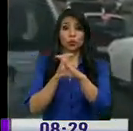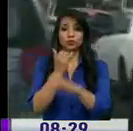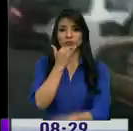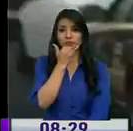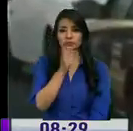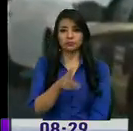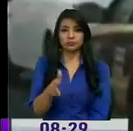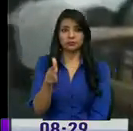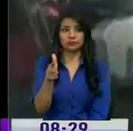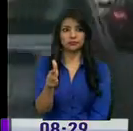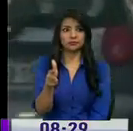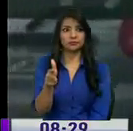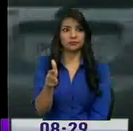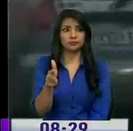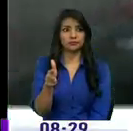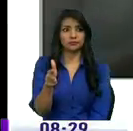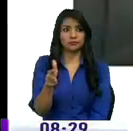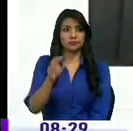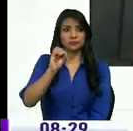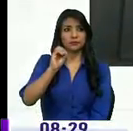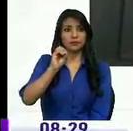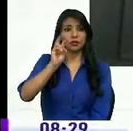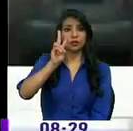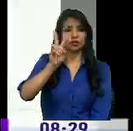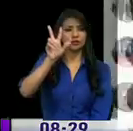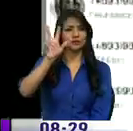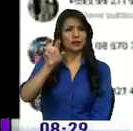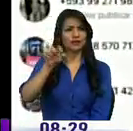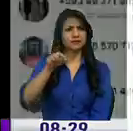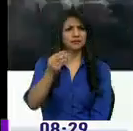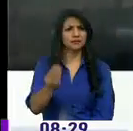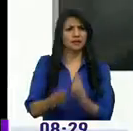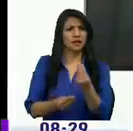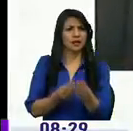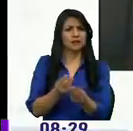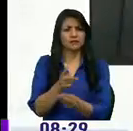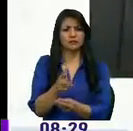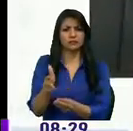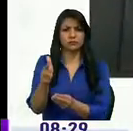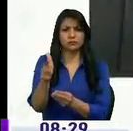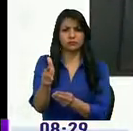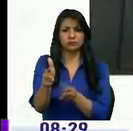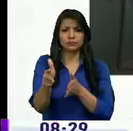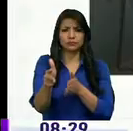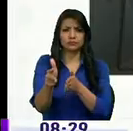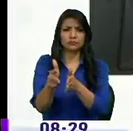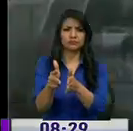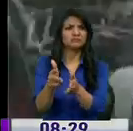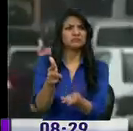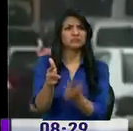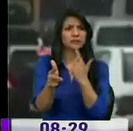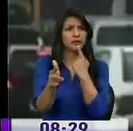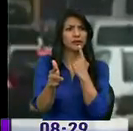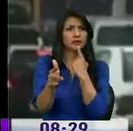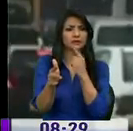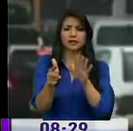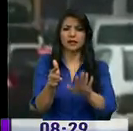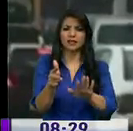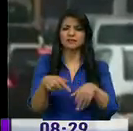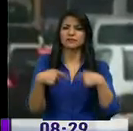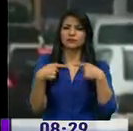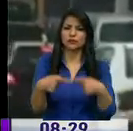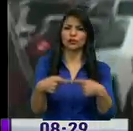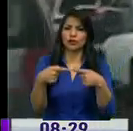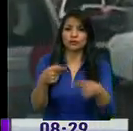ubicado. Miren, el 0213 no sé qué hace por este lado. No nos dice la historia, pero este es el pan nuestro de cada día. Es